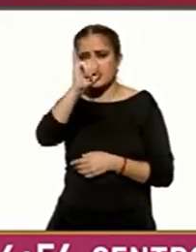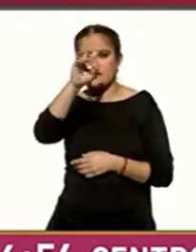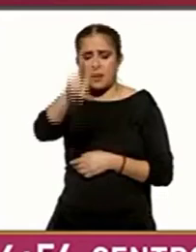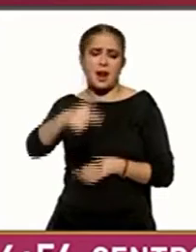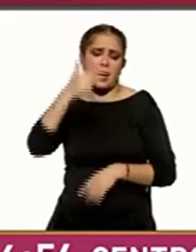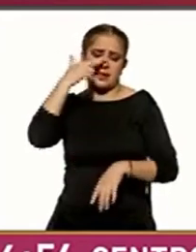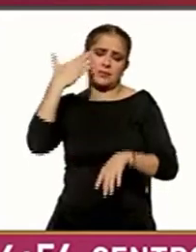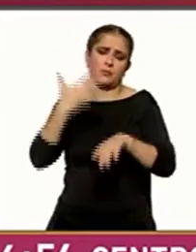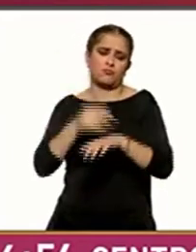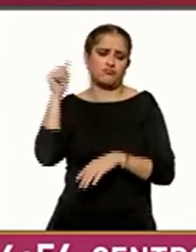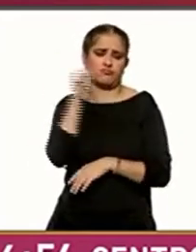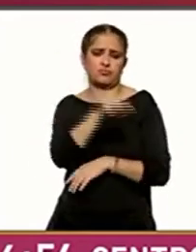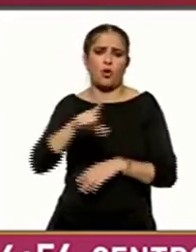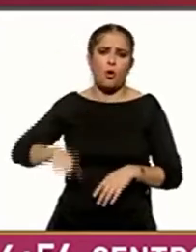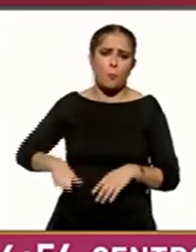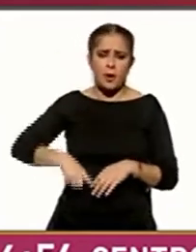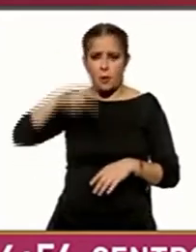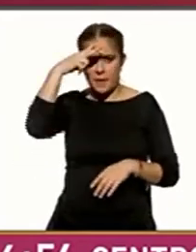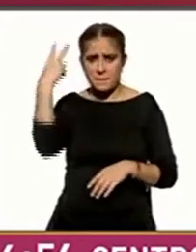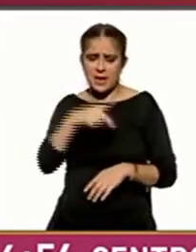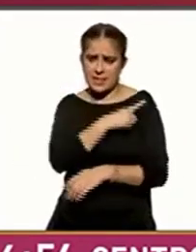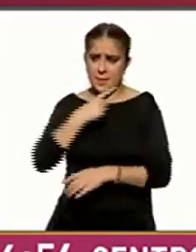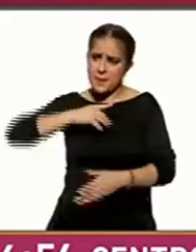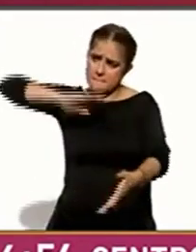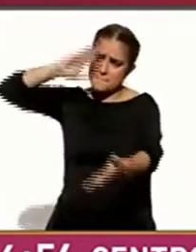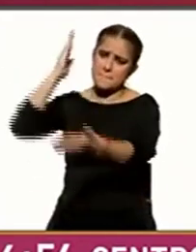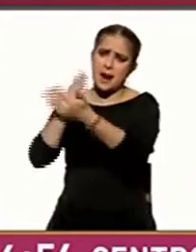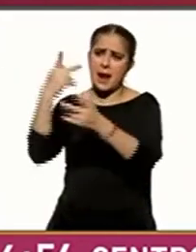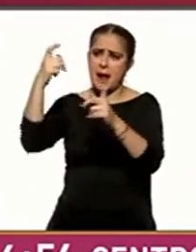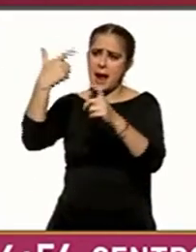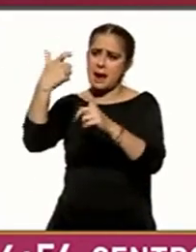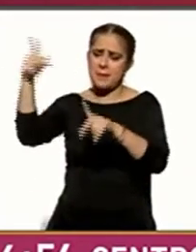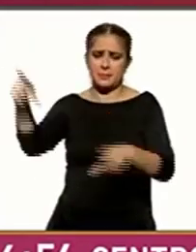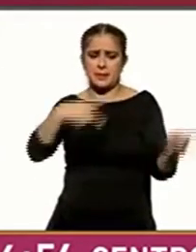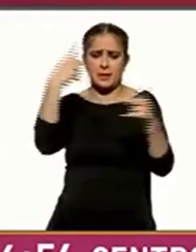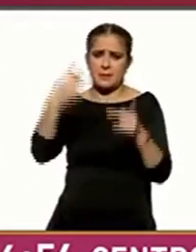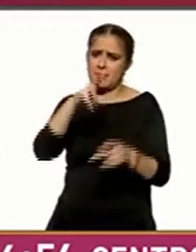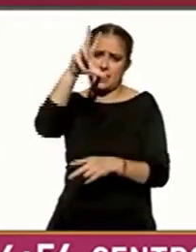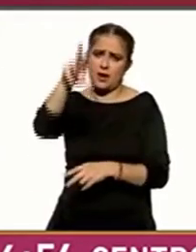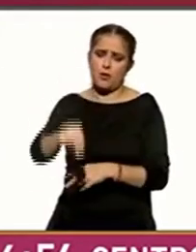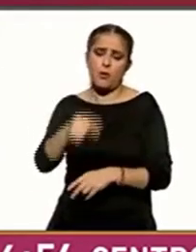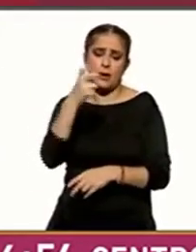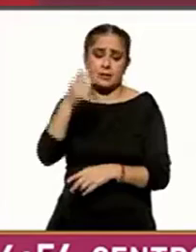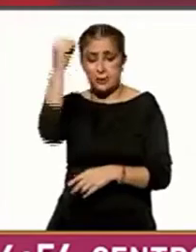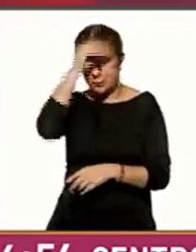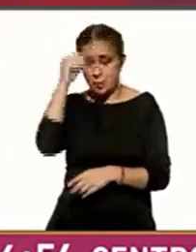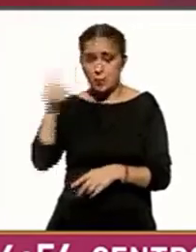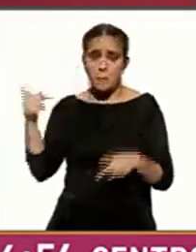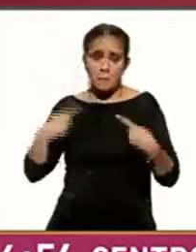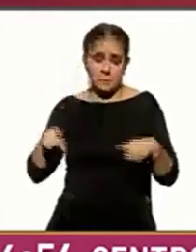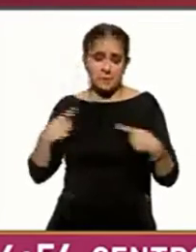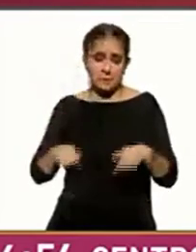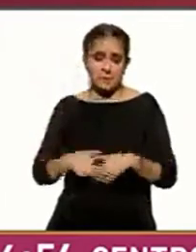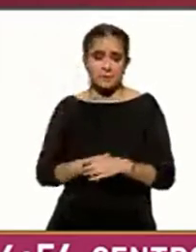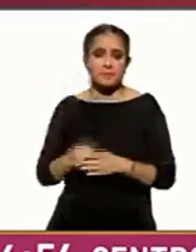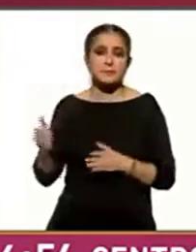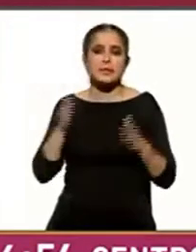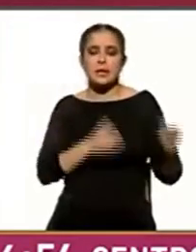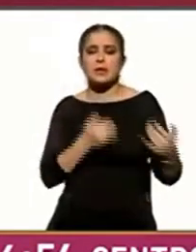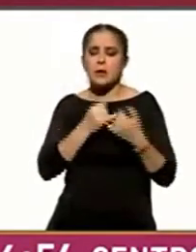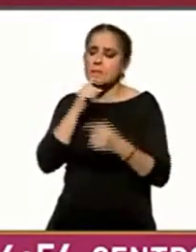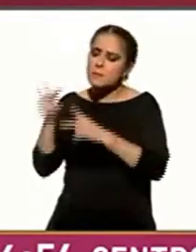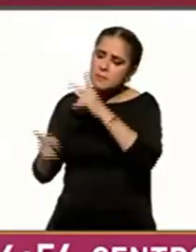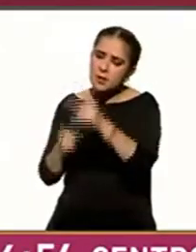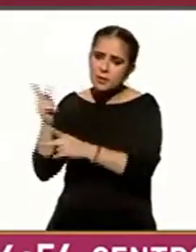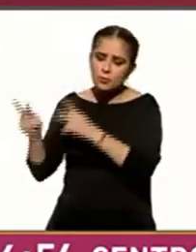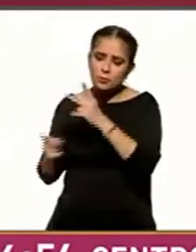de responsabilidad del Estado mexicano. Preguntamos también si, digamos, que es el origen de